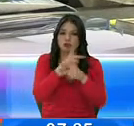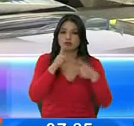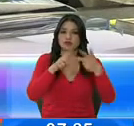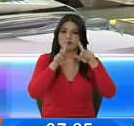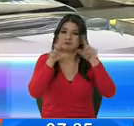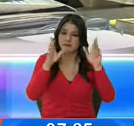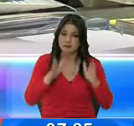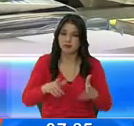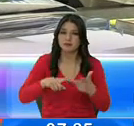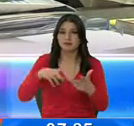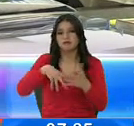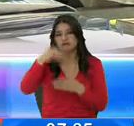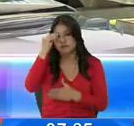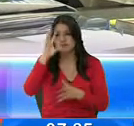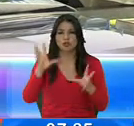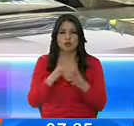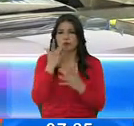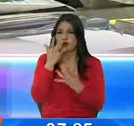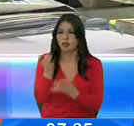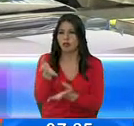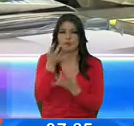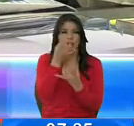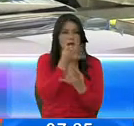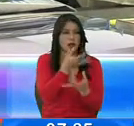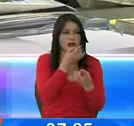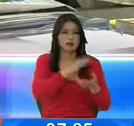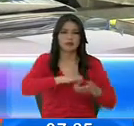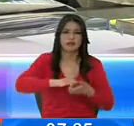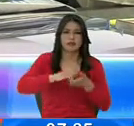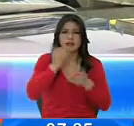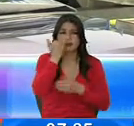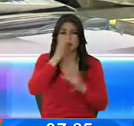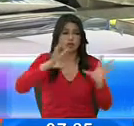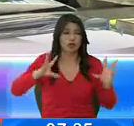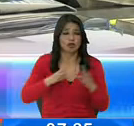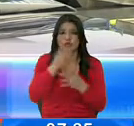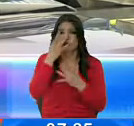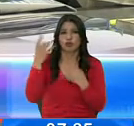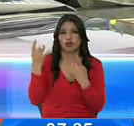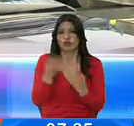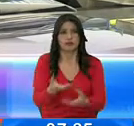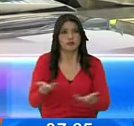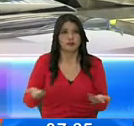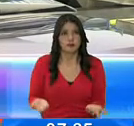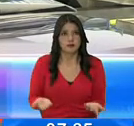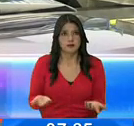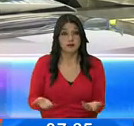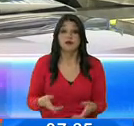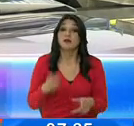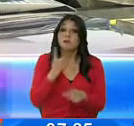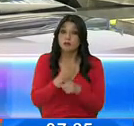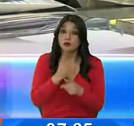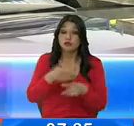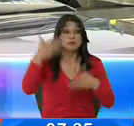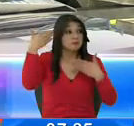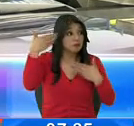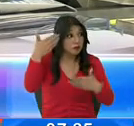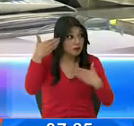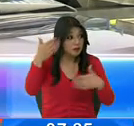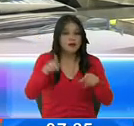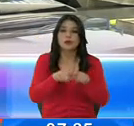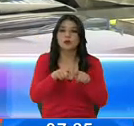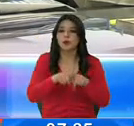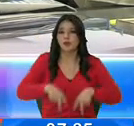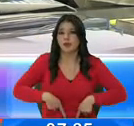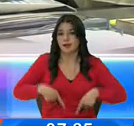emprendedores a los empresarios a los de la conaie al fútbol y a todo el mundo y eso no está bien en política como en la vida haría